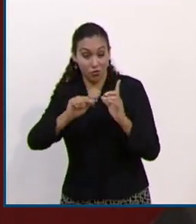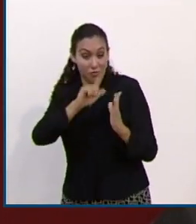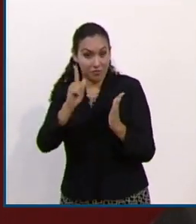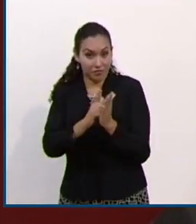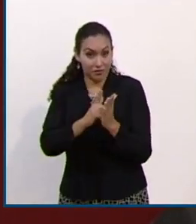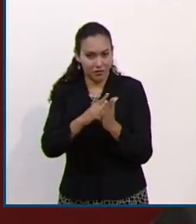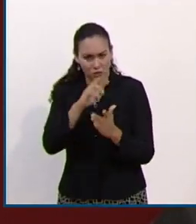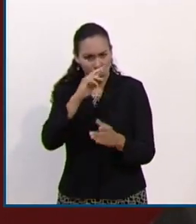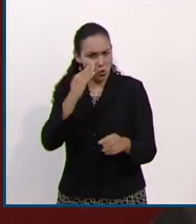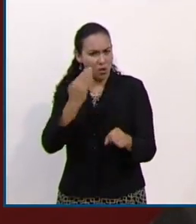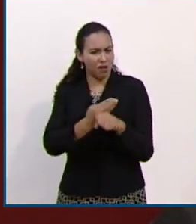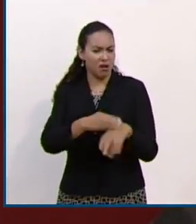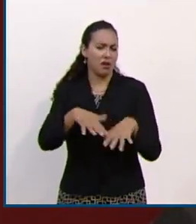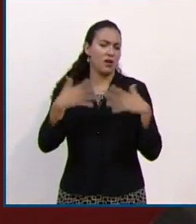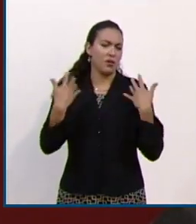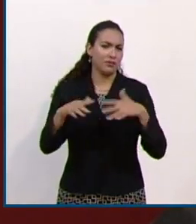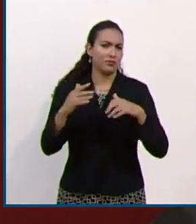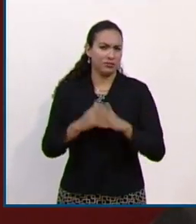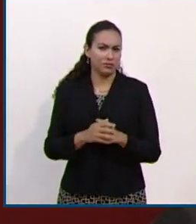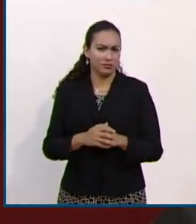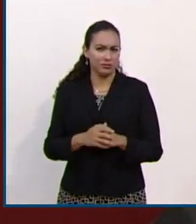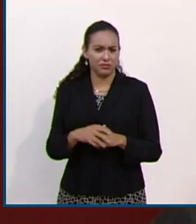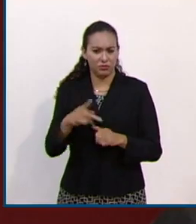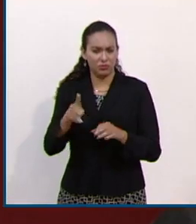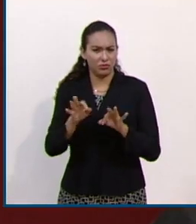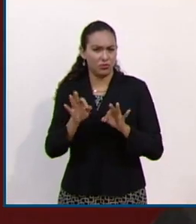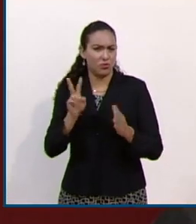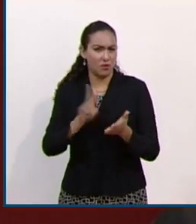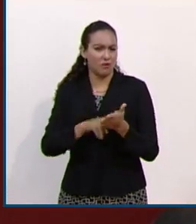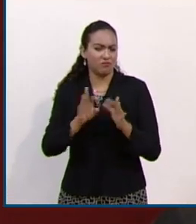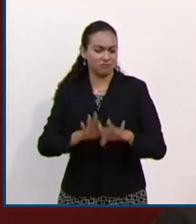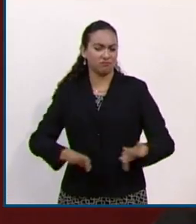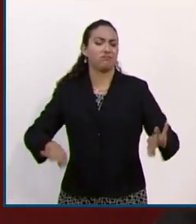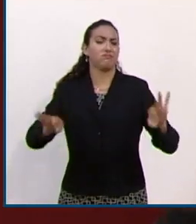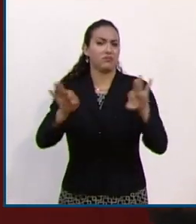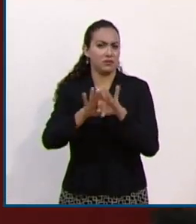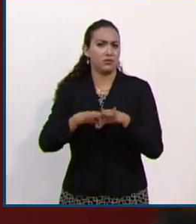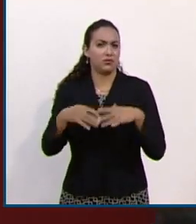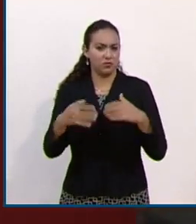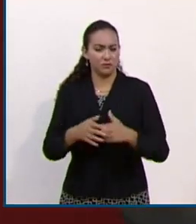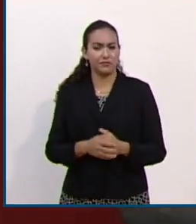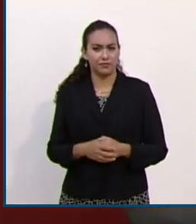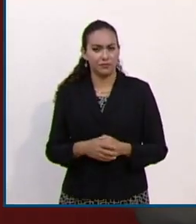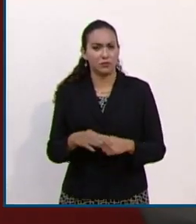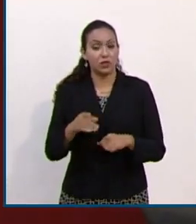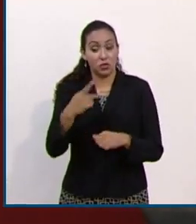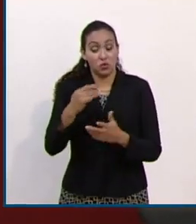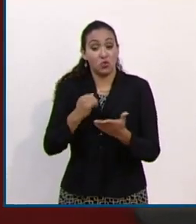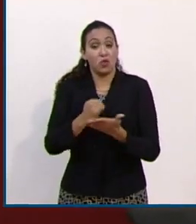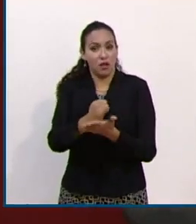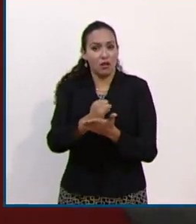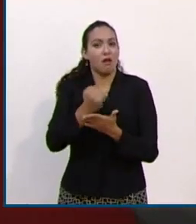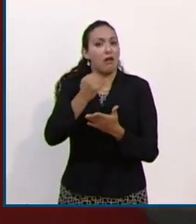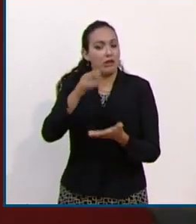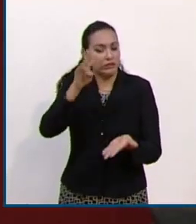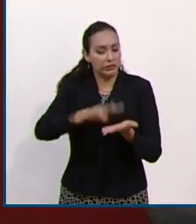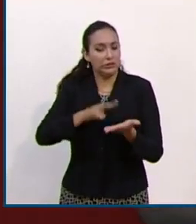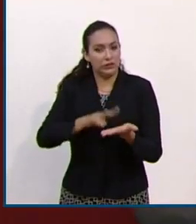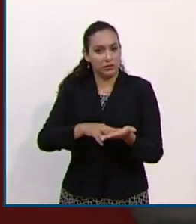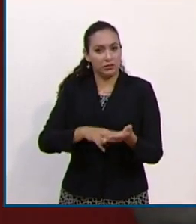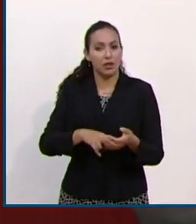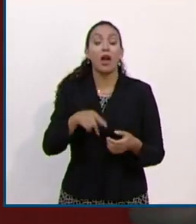responsabilidad y juega un papel determinante, y lo subrayo, en el fortalecimiento del